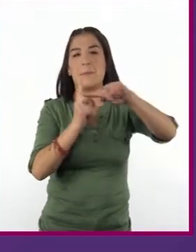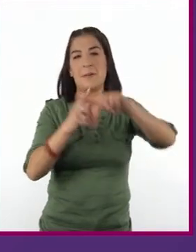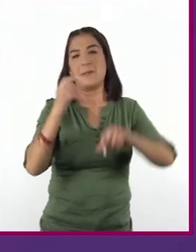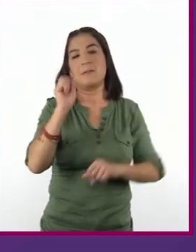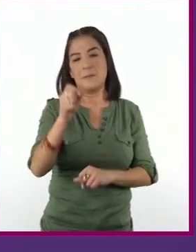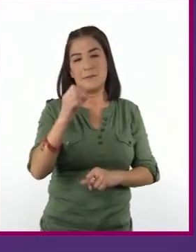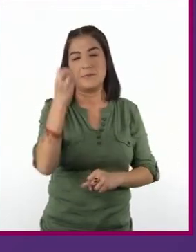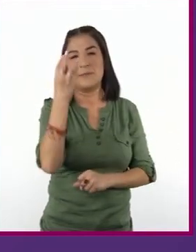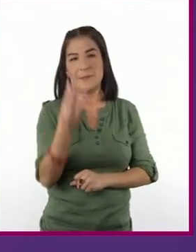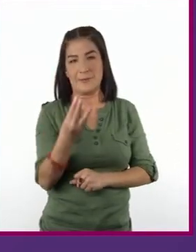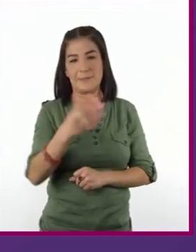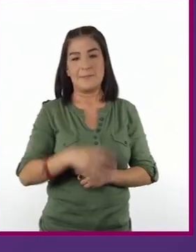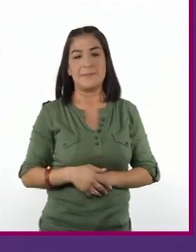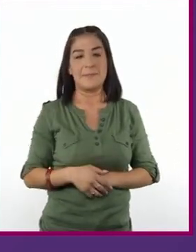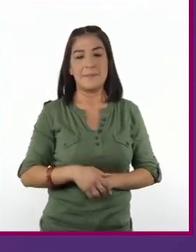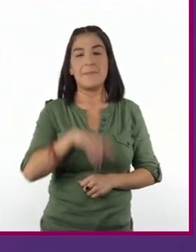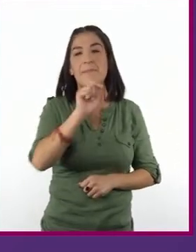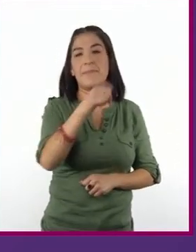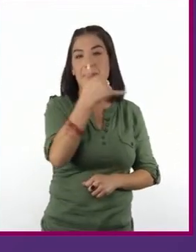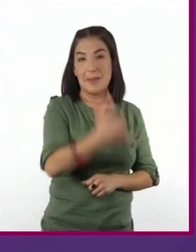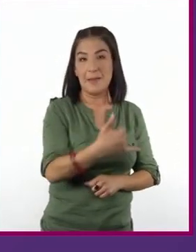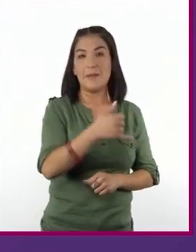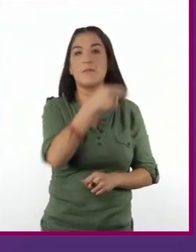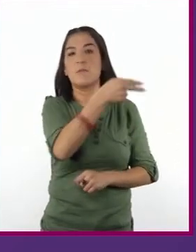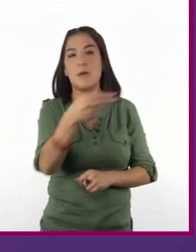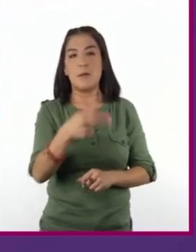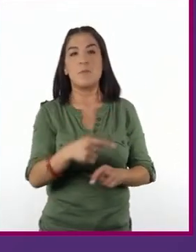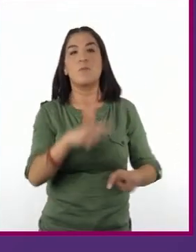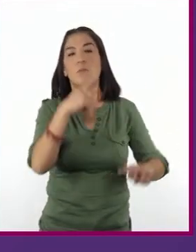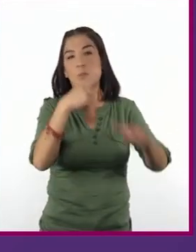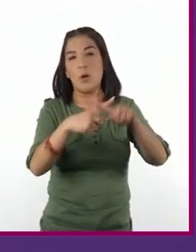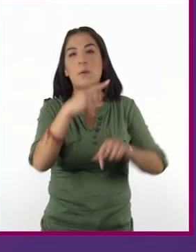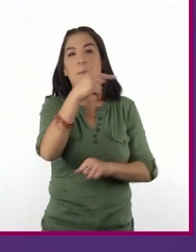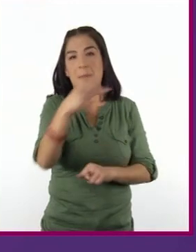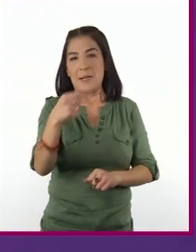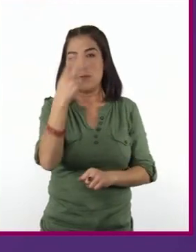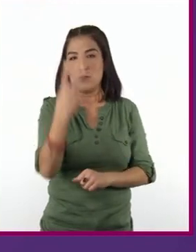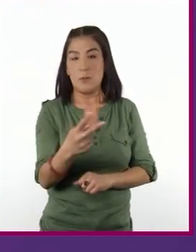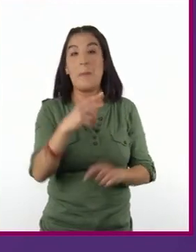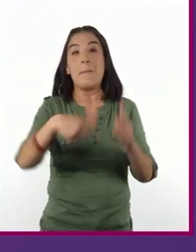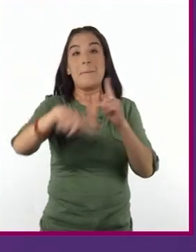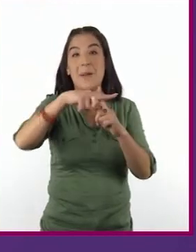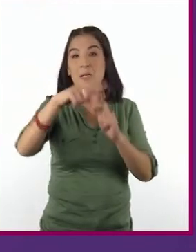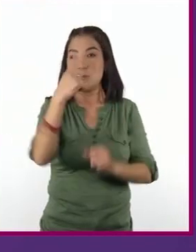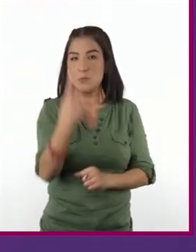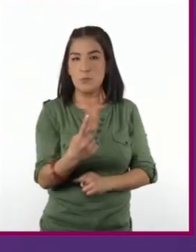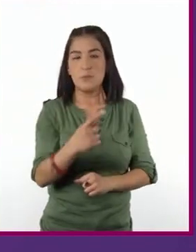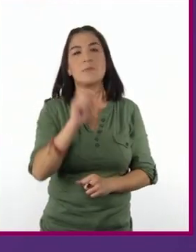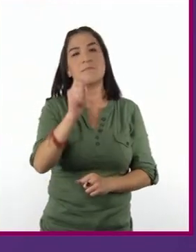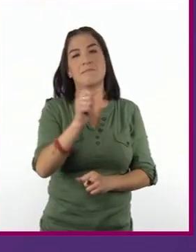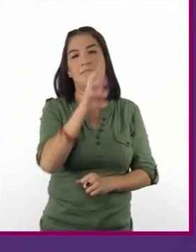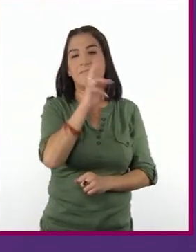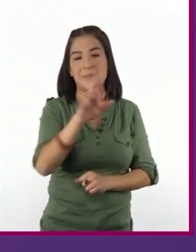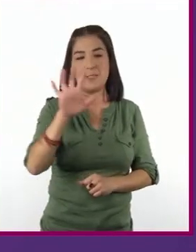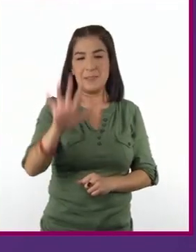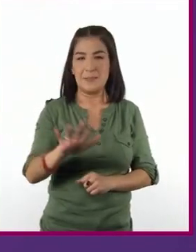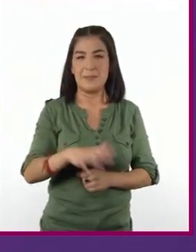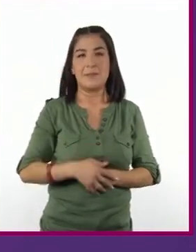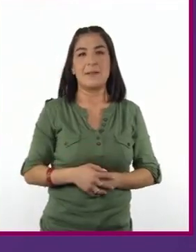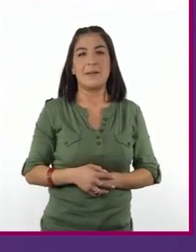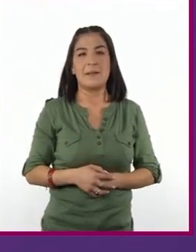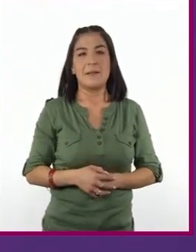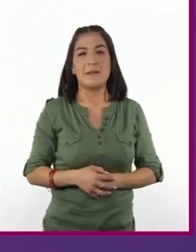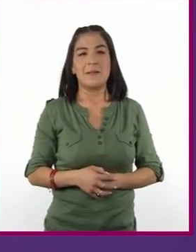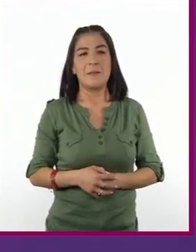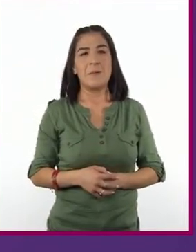3. Y igual a menos 2 por menos 2 más 1 es igual a 5. Con esto